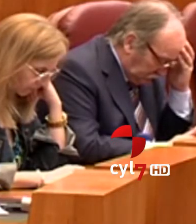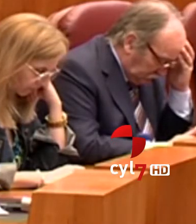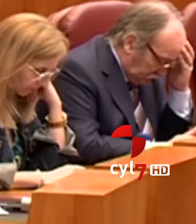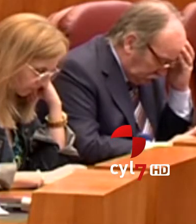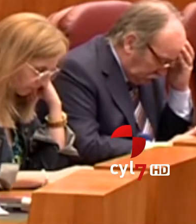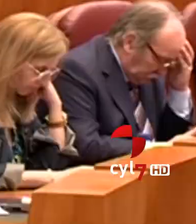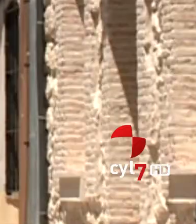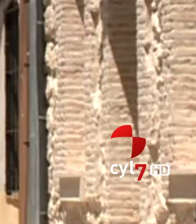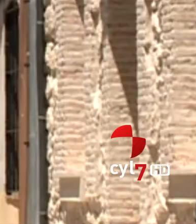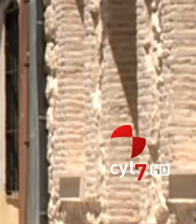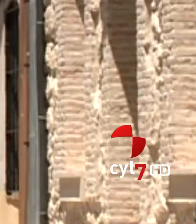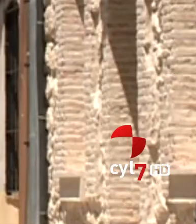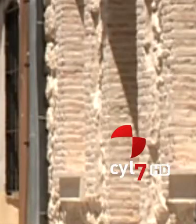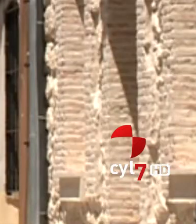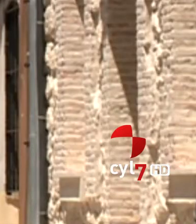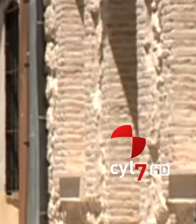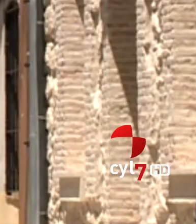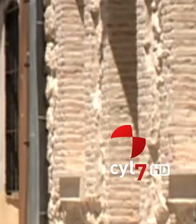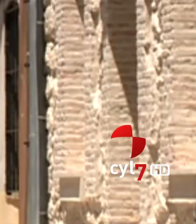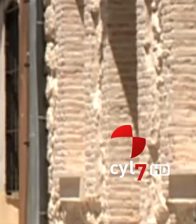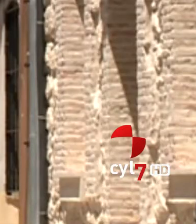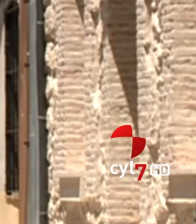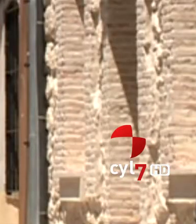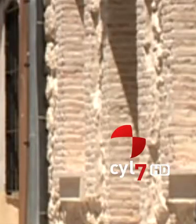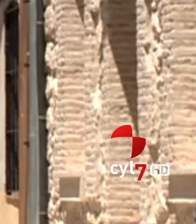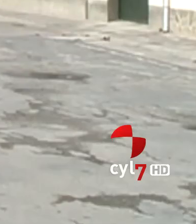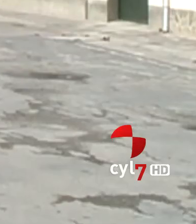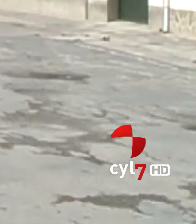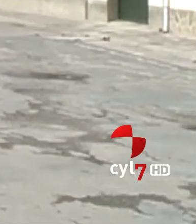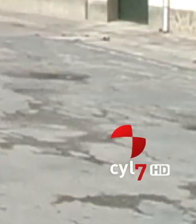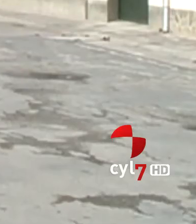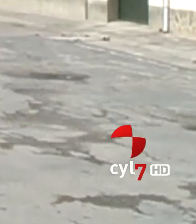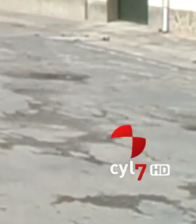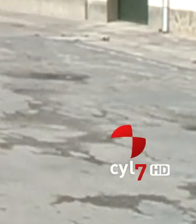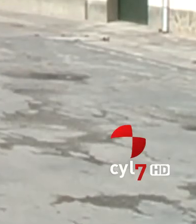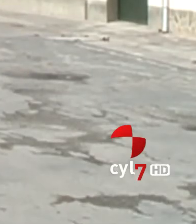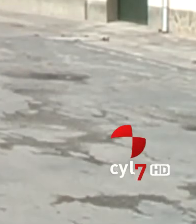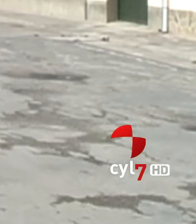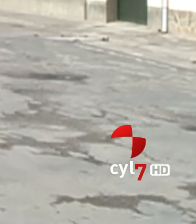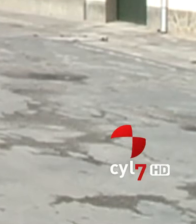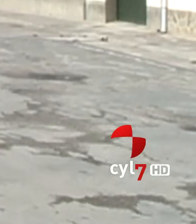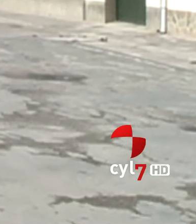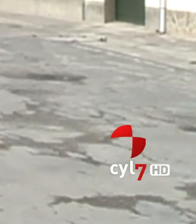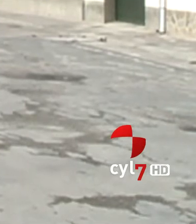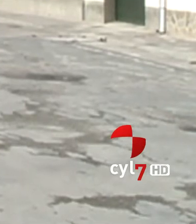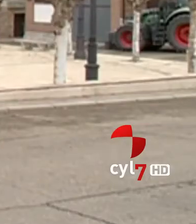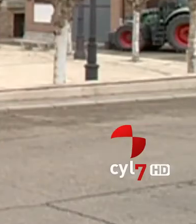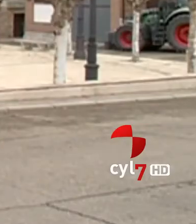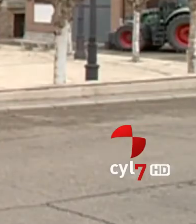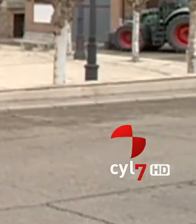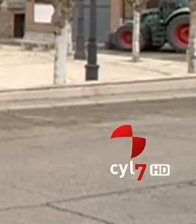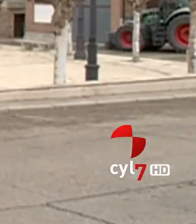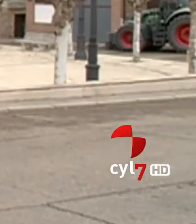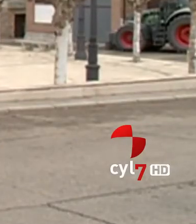eso según fernández es culpa de la inacción de la junta por eso ante la despoblación su propuesta pasa por una renta especial